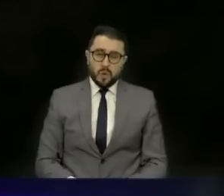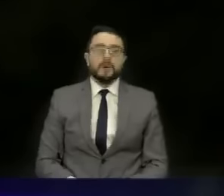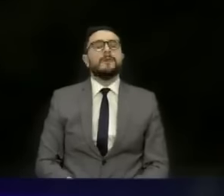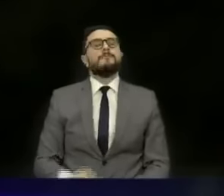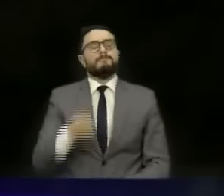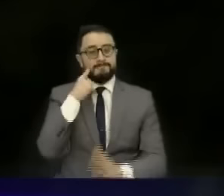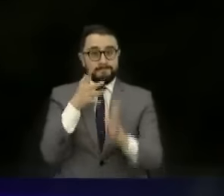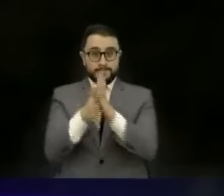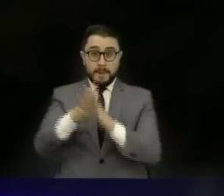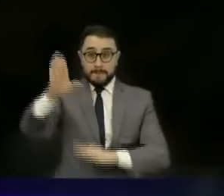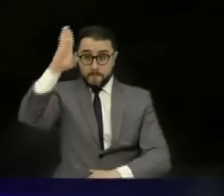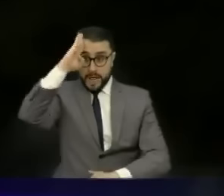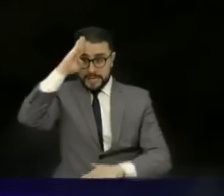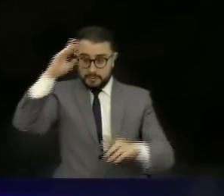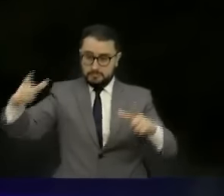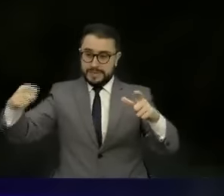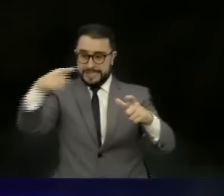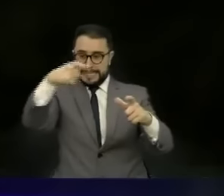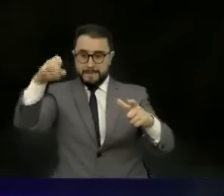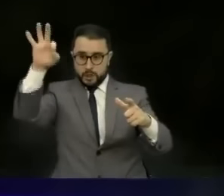45% de la policía son mujeres,